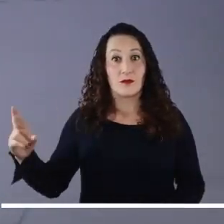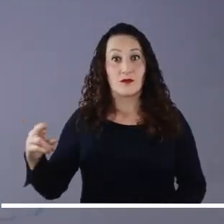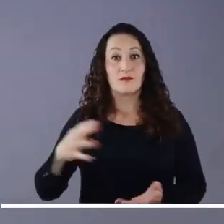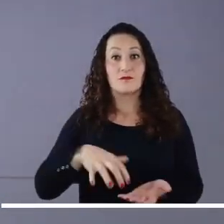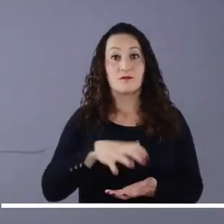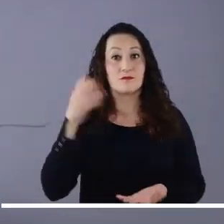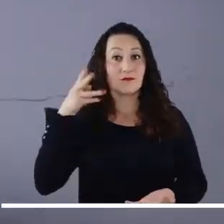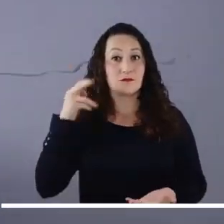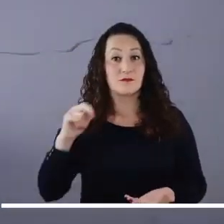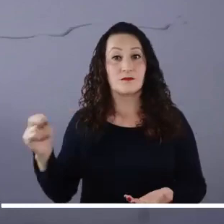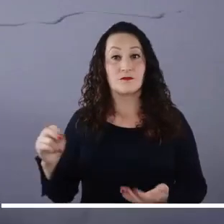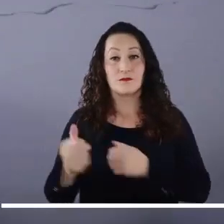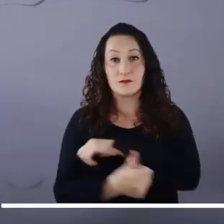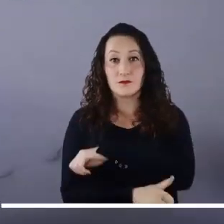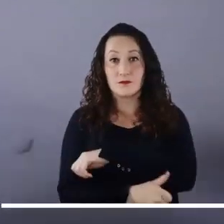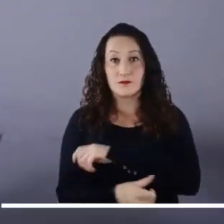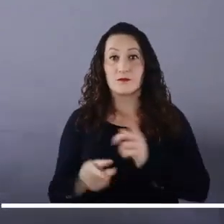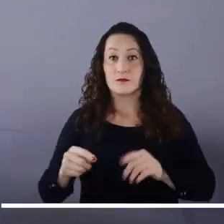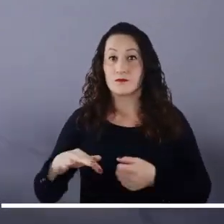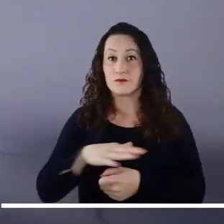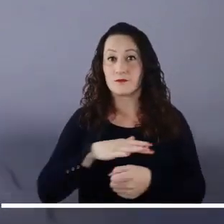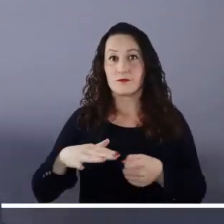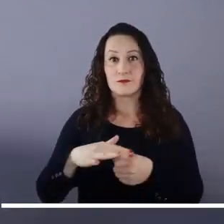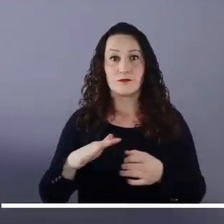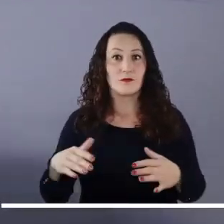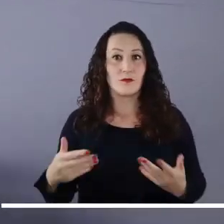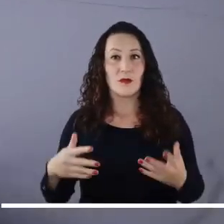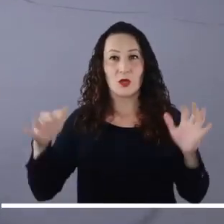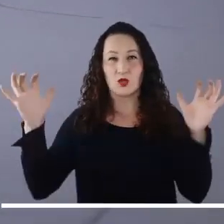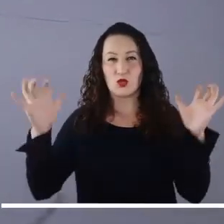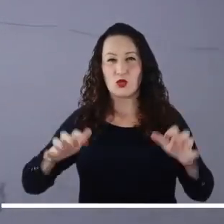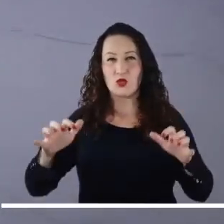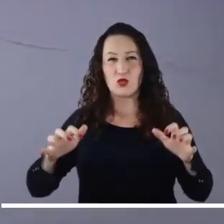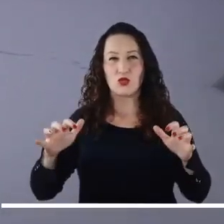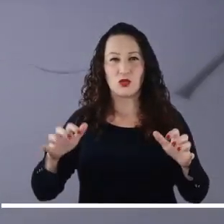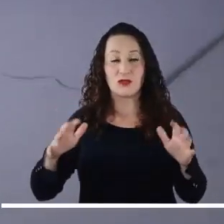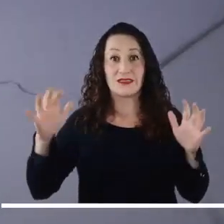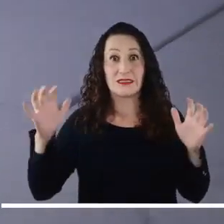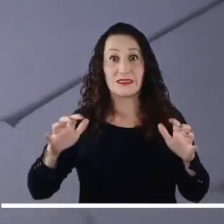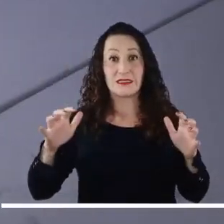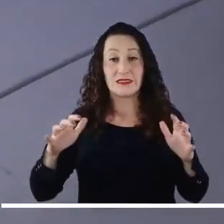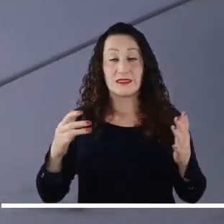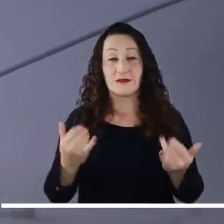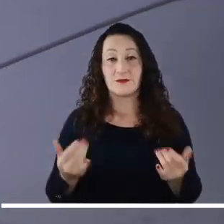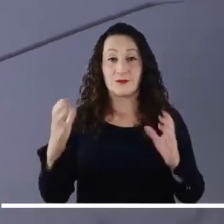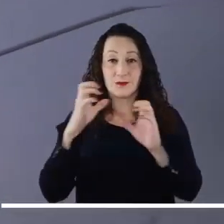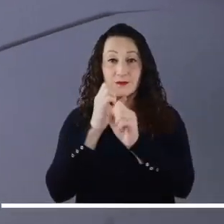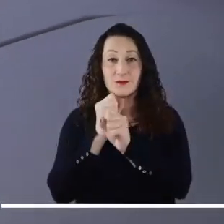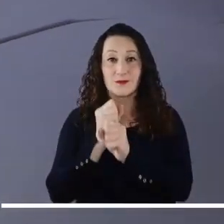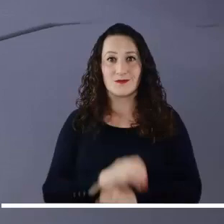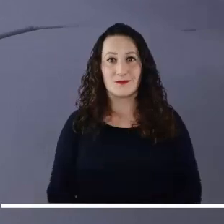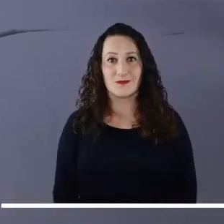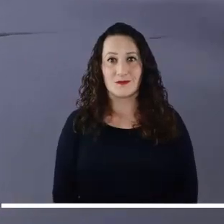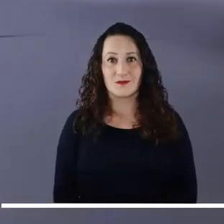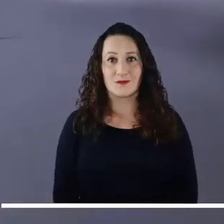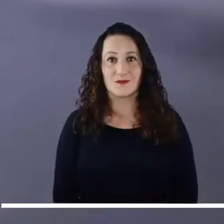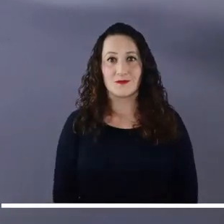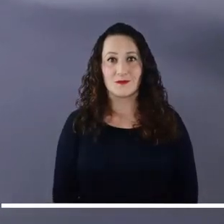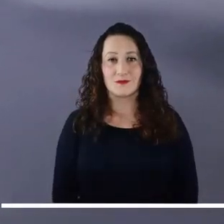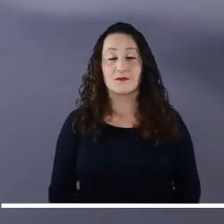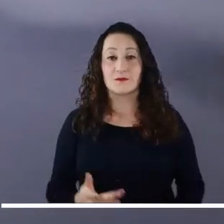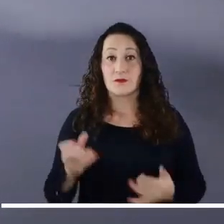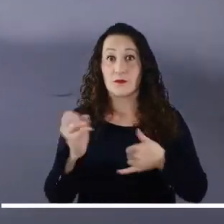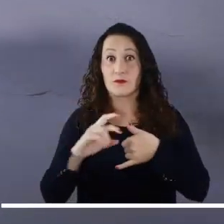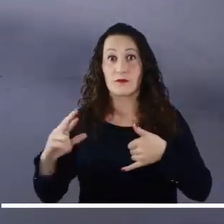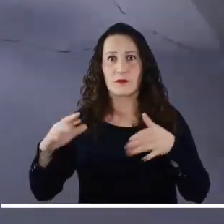El oriente de Antioquia, los Santanderes y Boyacá, así como algunos sectores del departamento de Cundinamarca, prometen lluvias entre moderadas y ligeras durante la